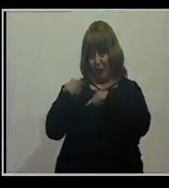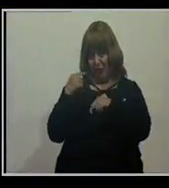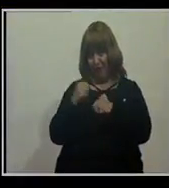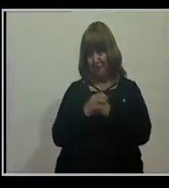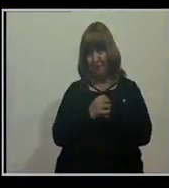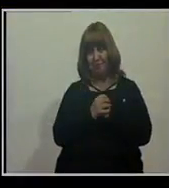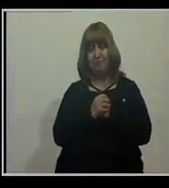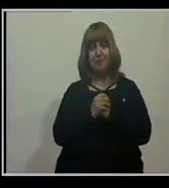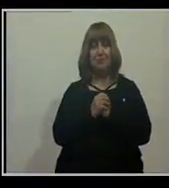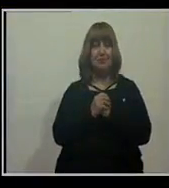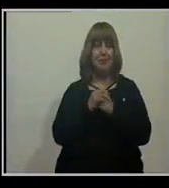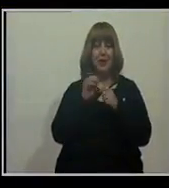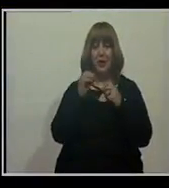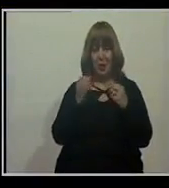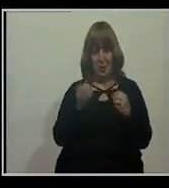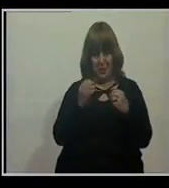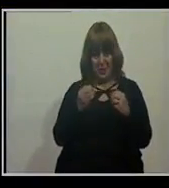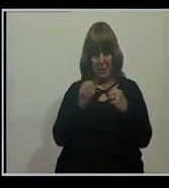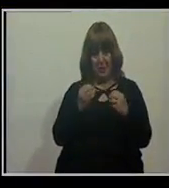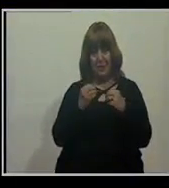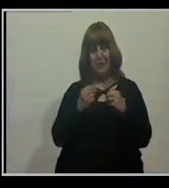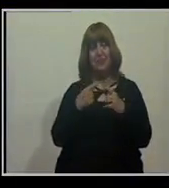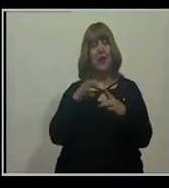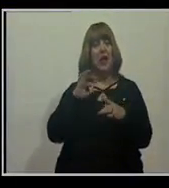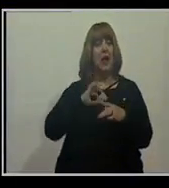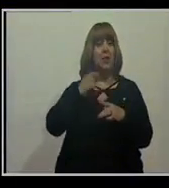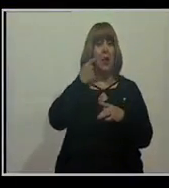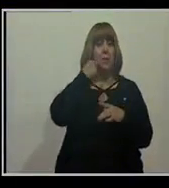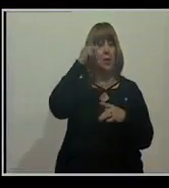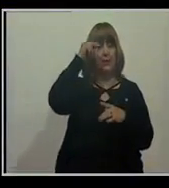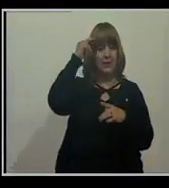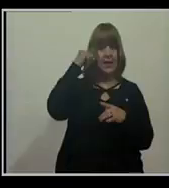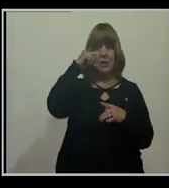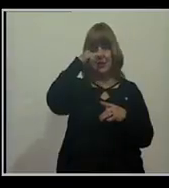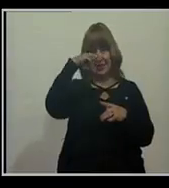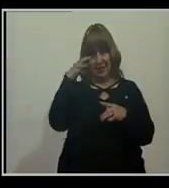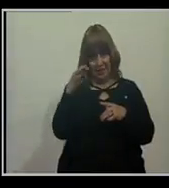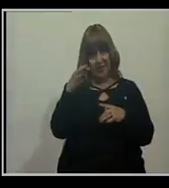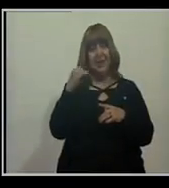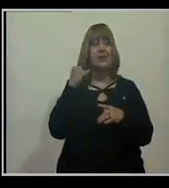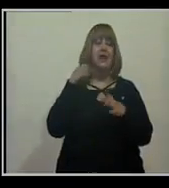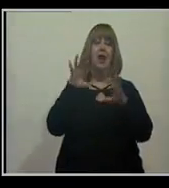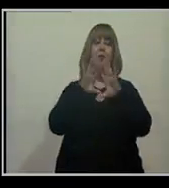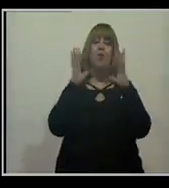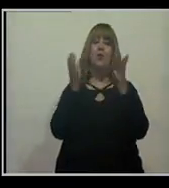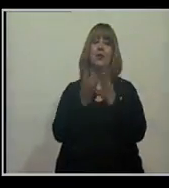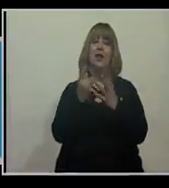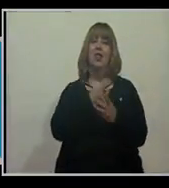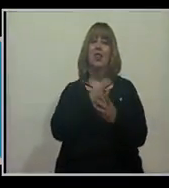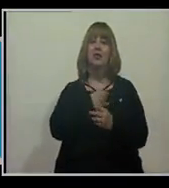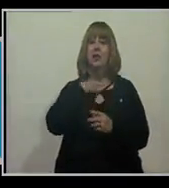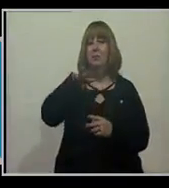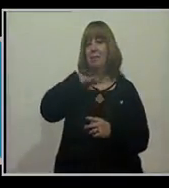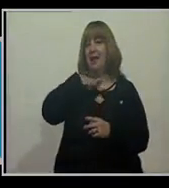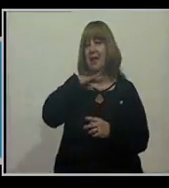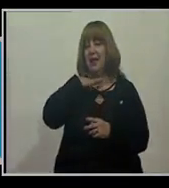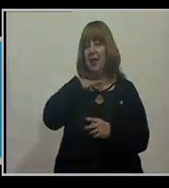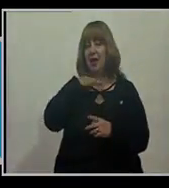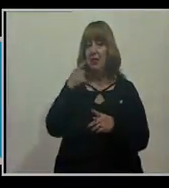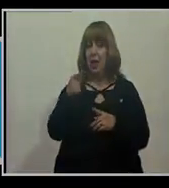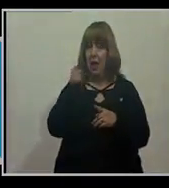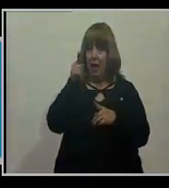o hincapié en algunas situaciones particulares. Llegamos a 1970, mundial que se disputa en la Ciudad de México. Siguen